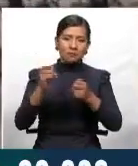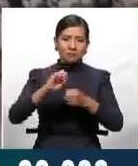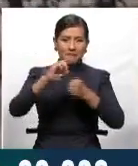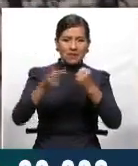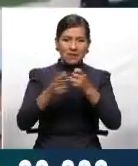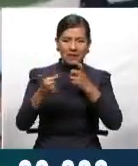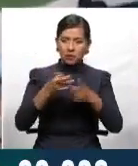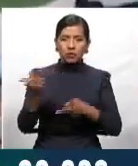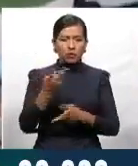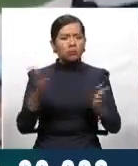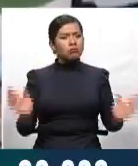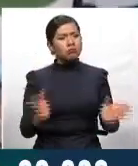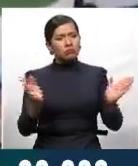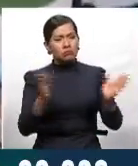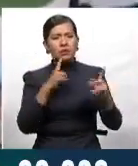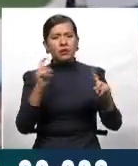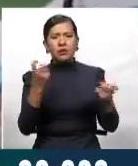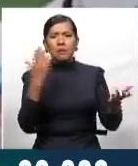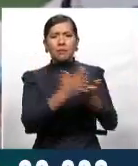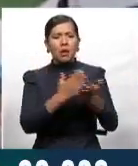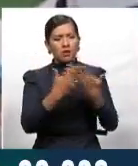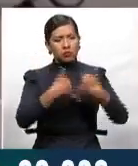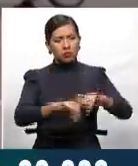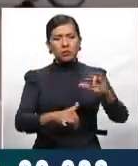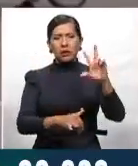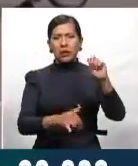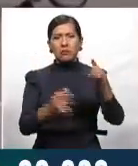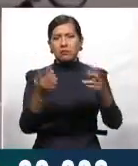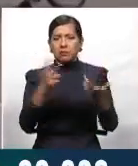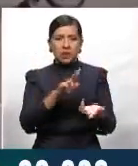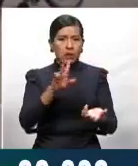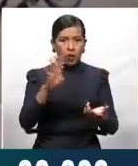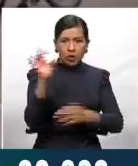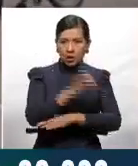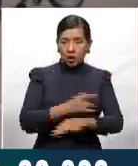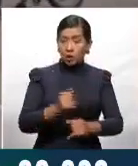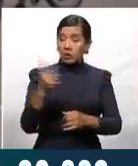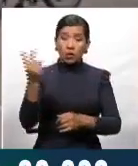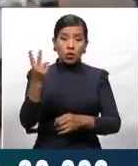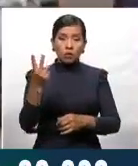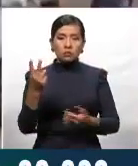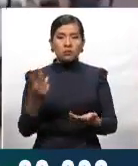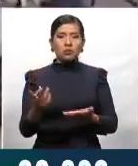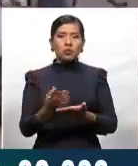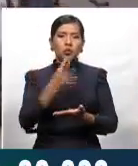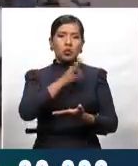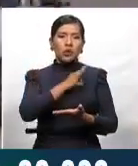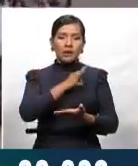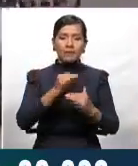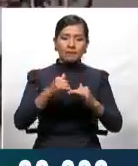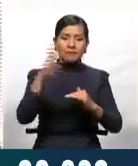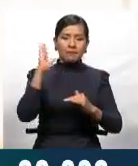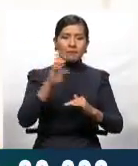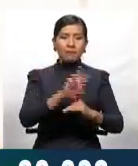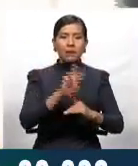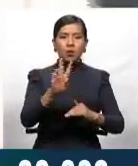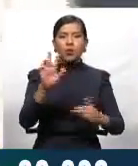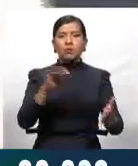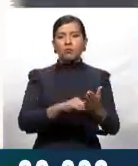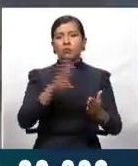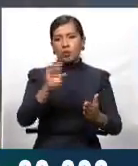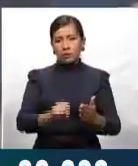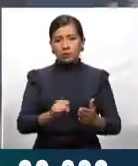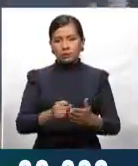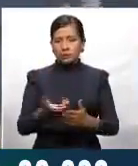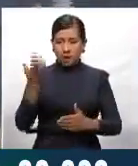promovido un paro en la ciudad de Santa Cruz por más de 30 días, ellos cobraron su sueldo superior a los 22.000 bolivianos el mes de